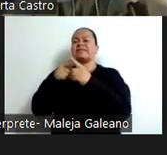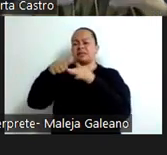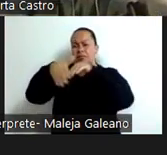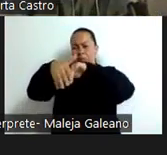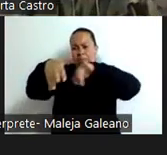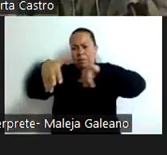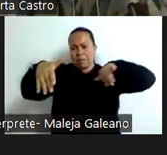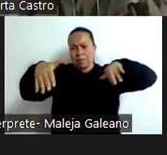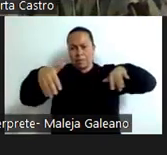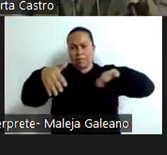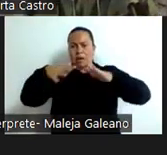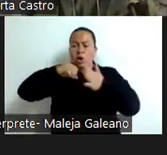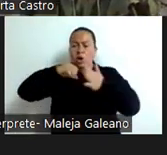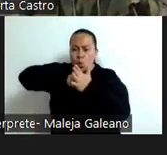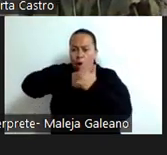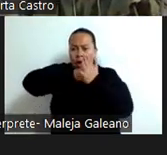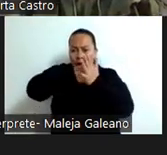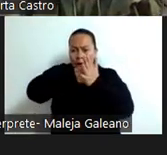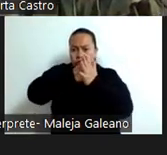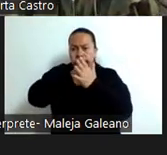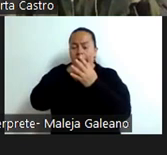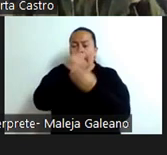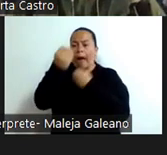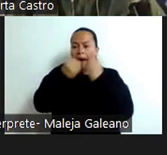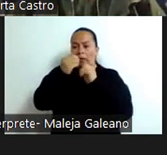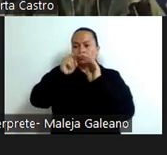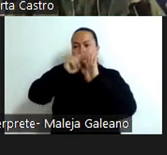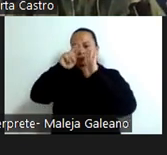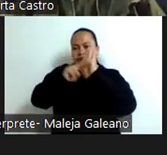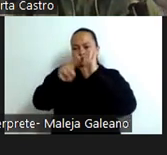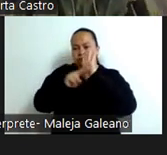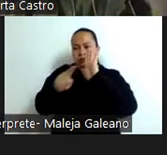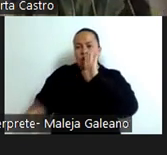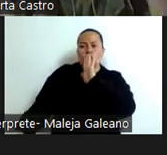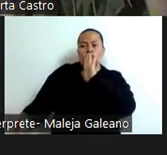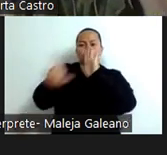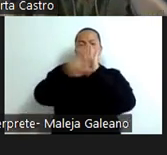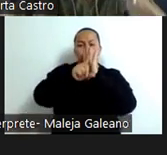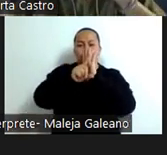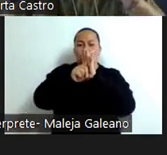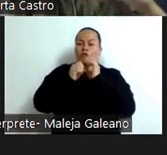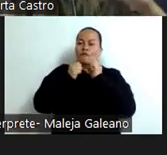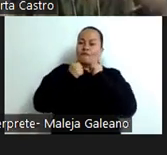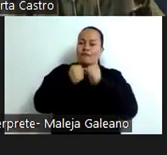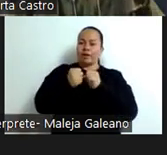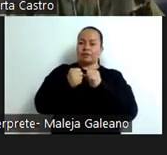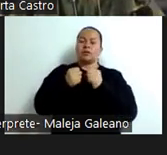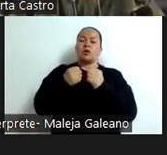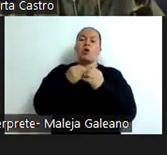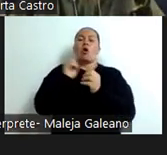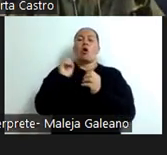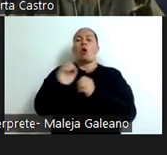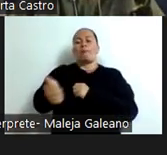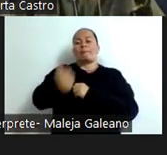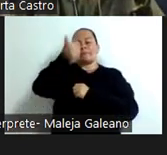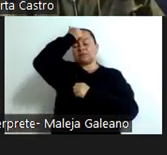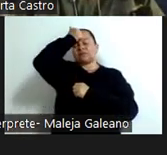los acumulan y generan reglas que son un poco más fuertes digamos no son en principio únicamente